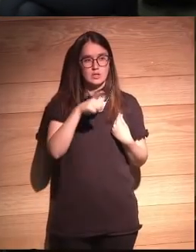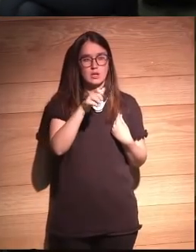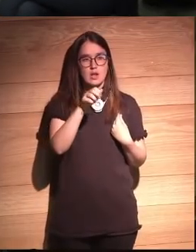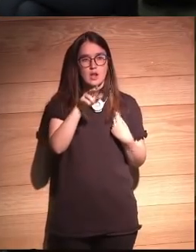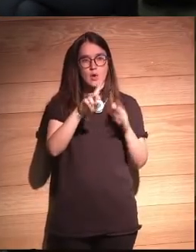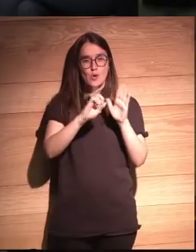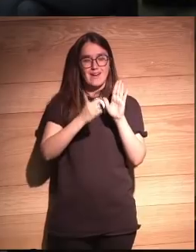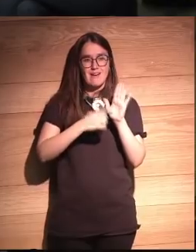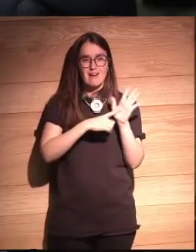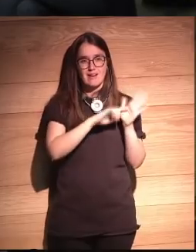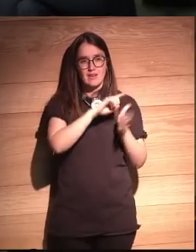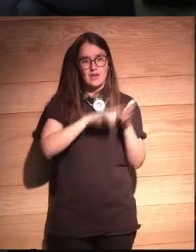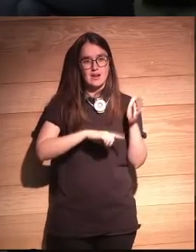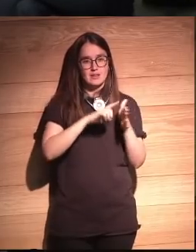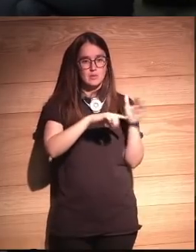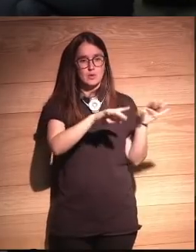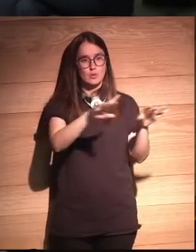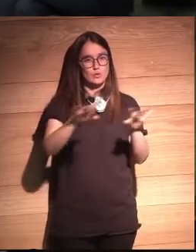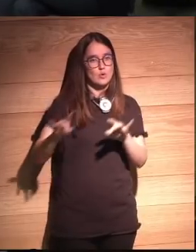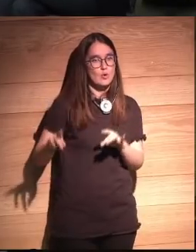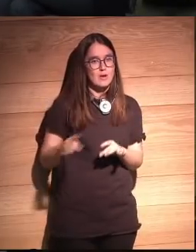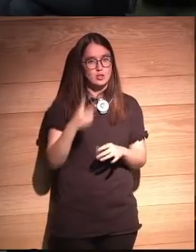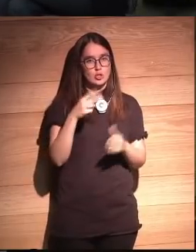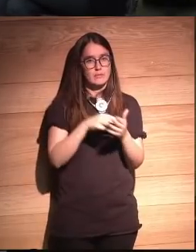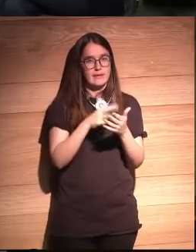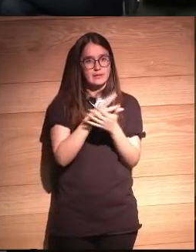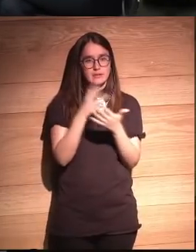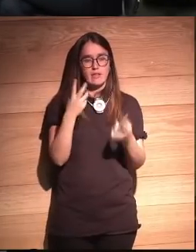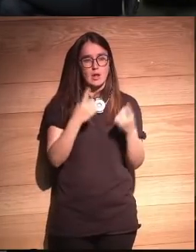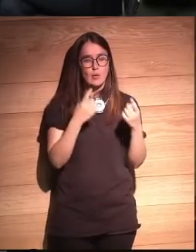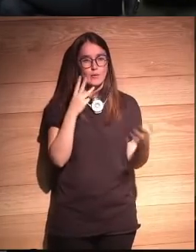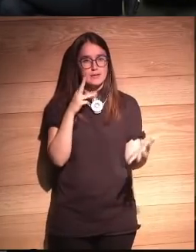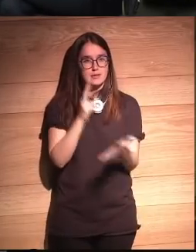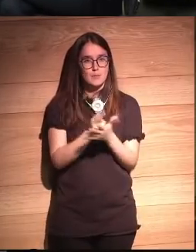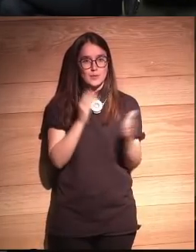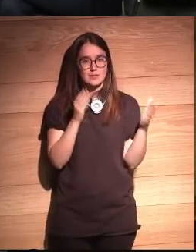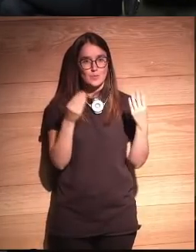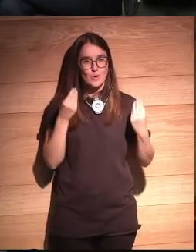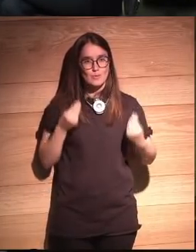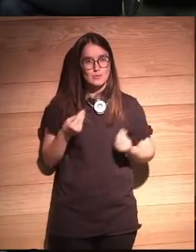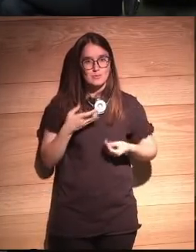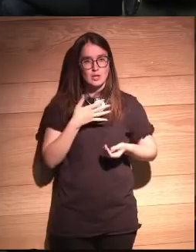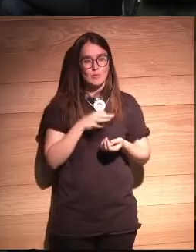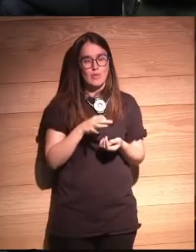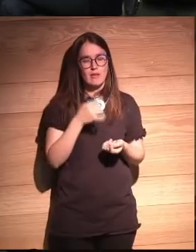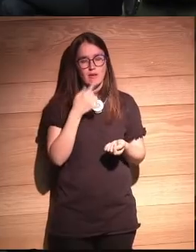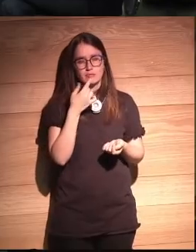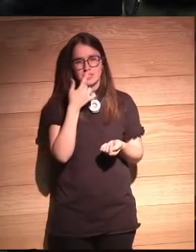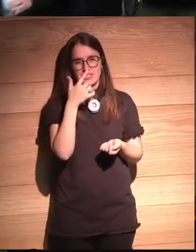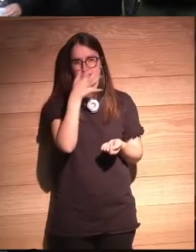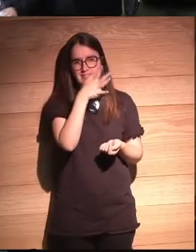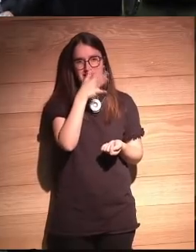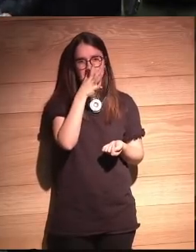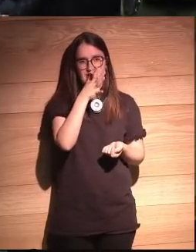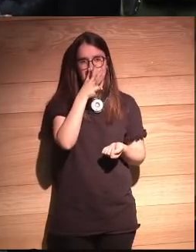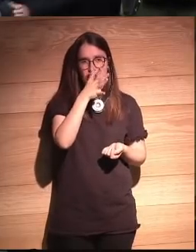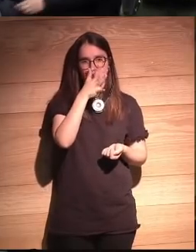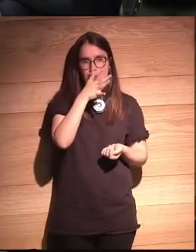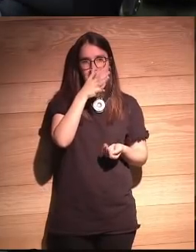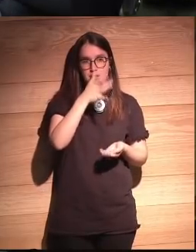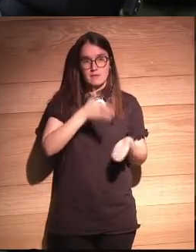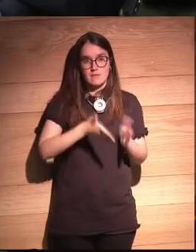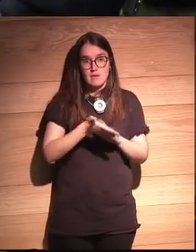Ley de Arrendamientos Urbanos, en 2013, hubo una serie de apuestas en ese momento que podrían darte pistas de por dónde pueden